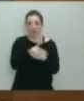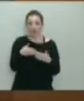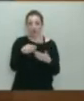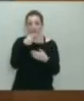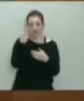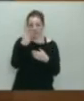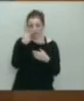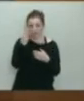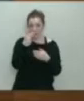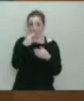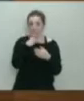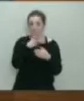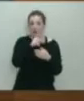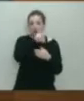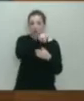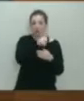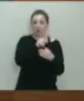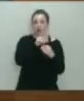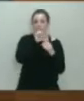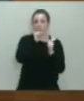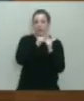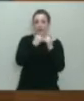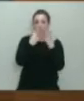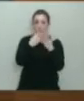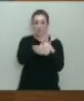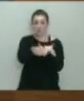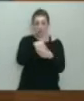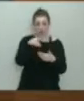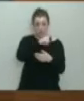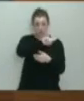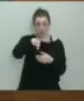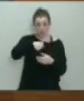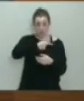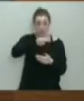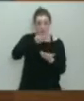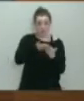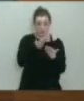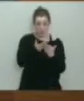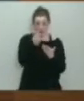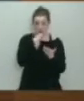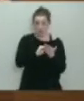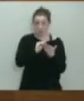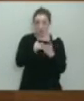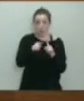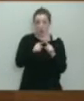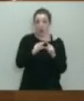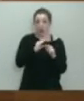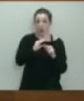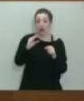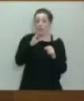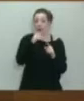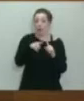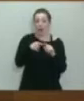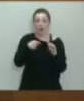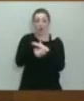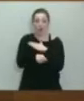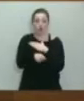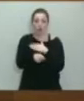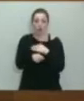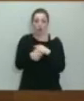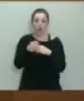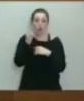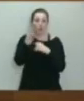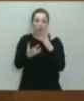para esos 109 millones que vamos a solicitar en muchos casos que no van a ser destinados a inversión productiva. Miren, no son palabras